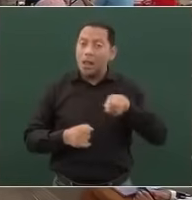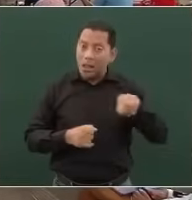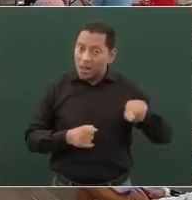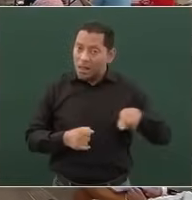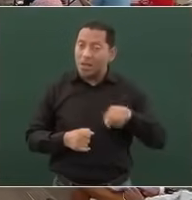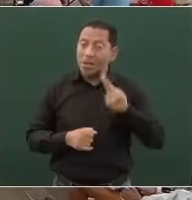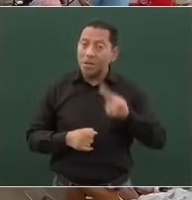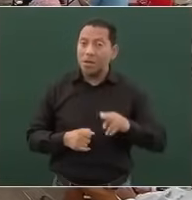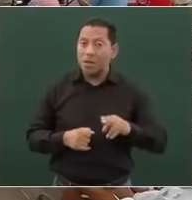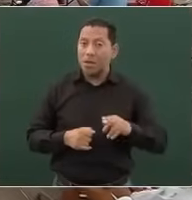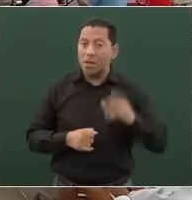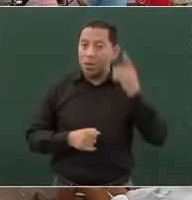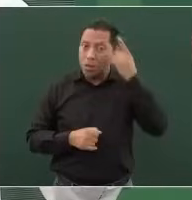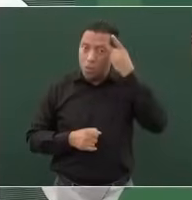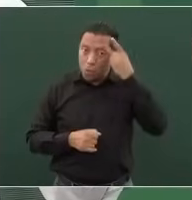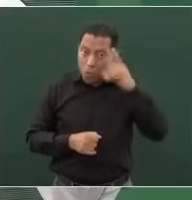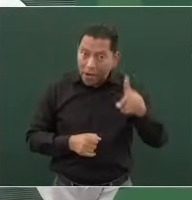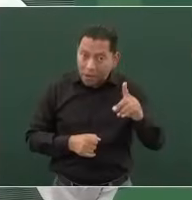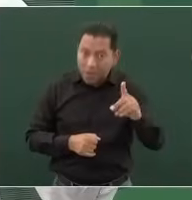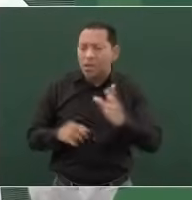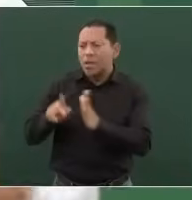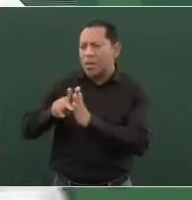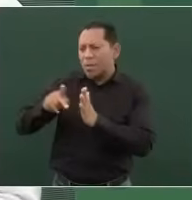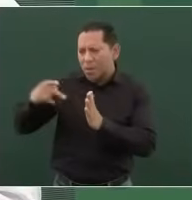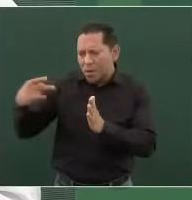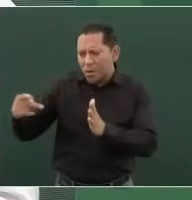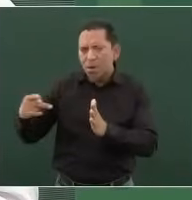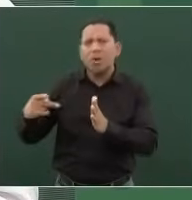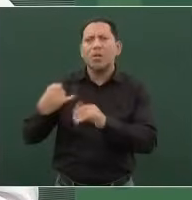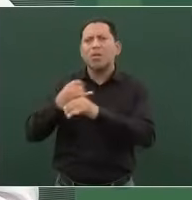son dueños de medios.